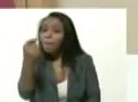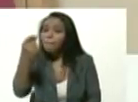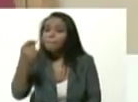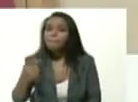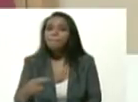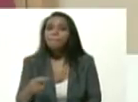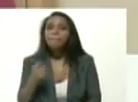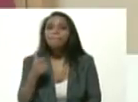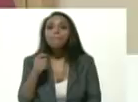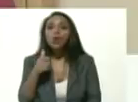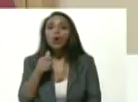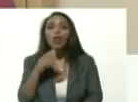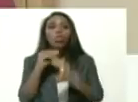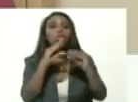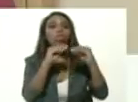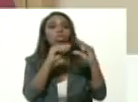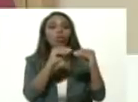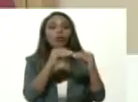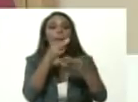pocas palabras,